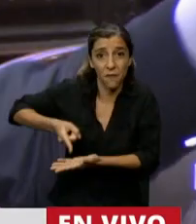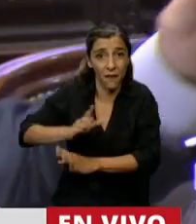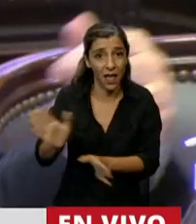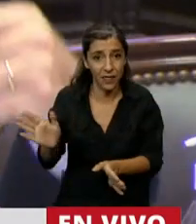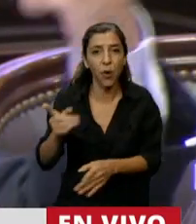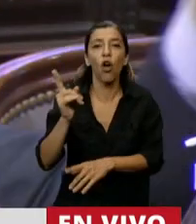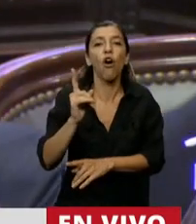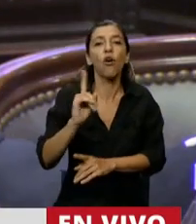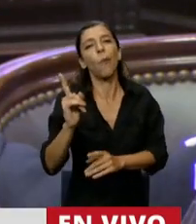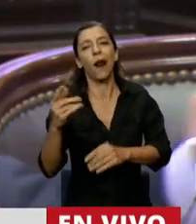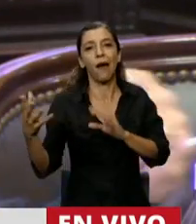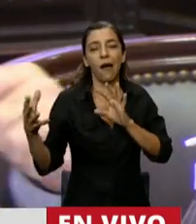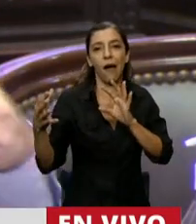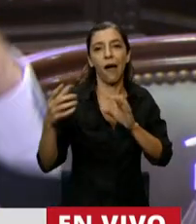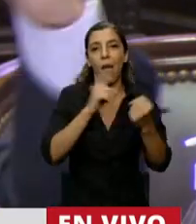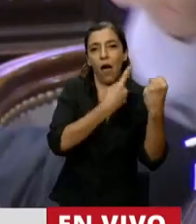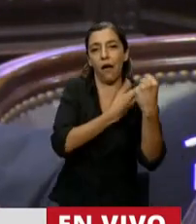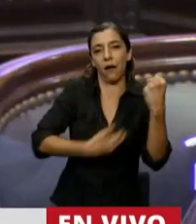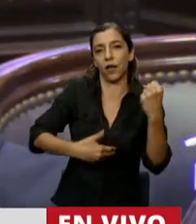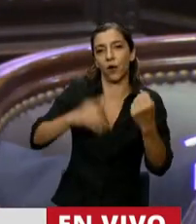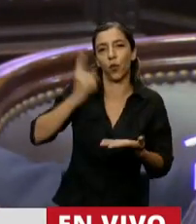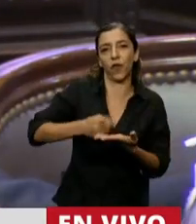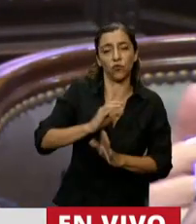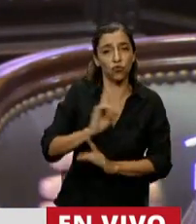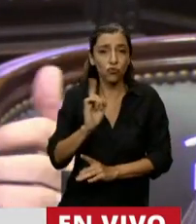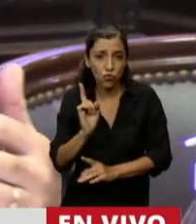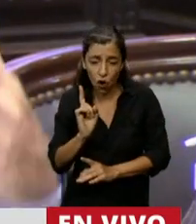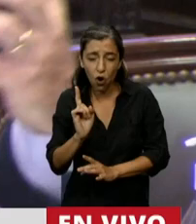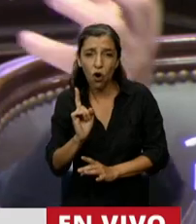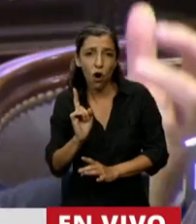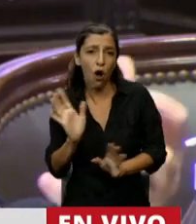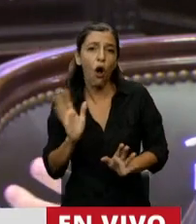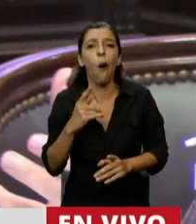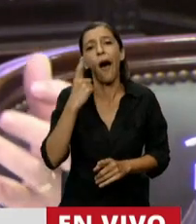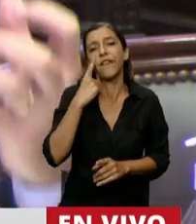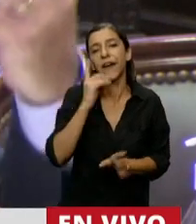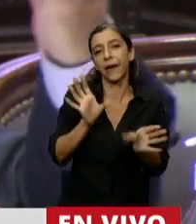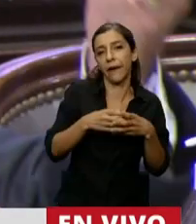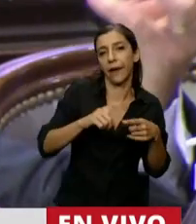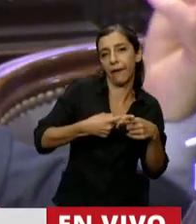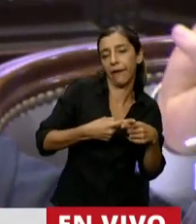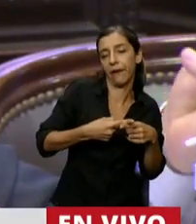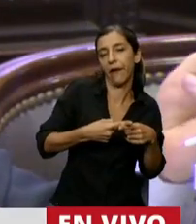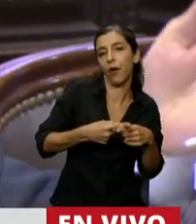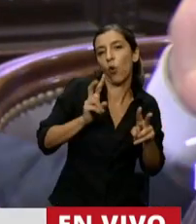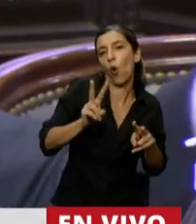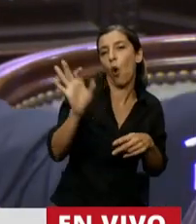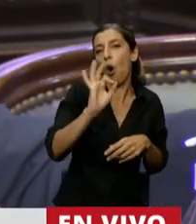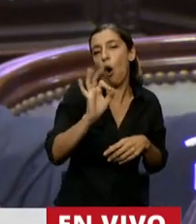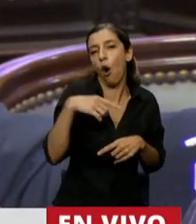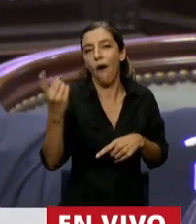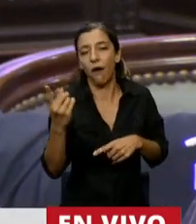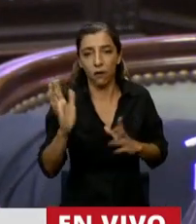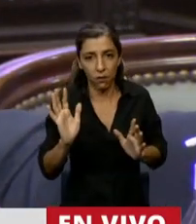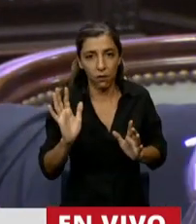el Poder Ejecutivo con la dádiva, con la generosidad de si es de un partido de bandera justicialista que